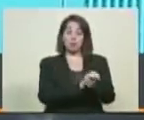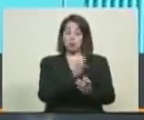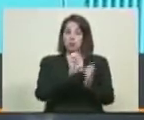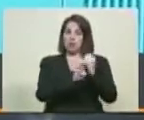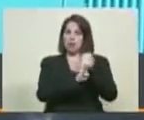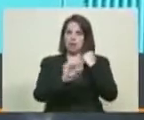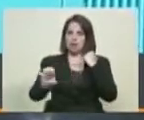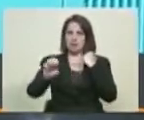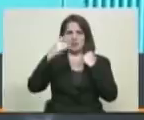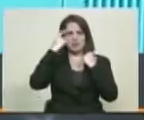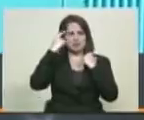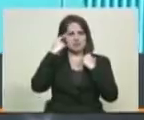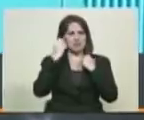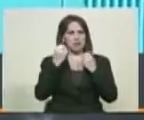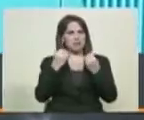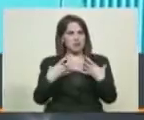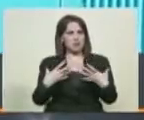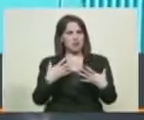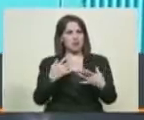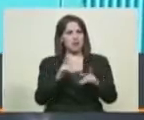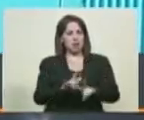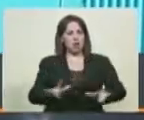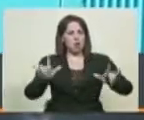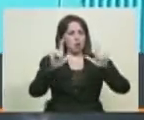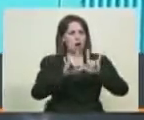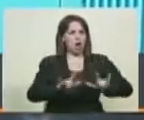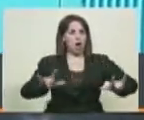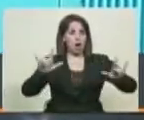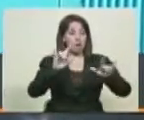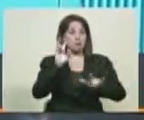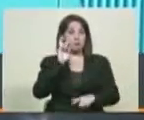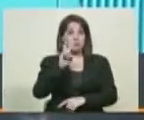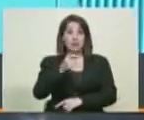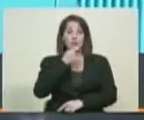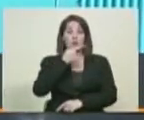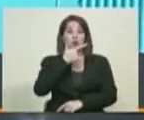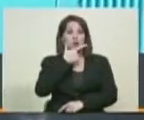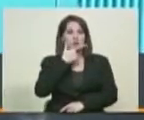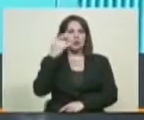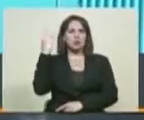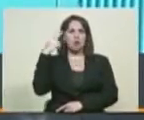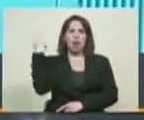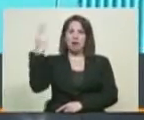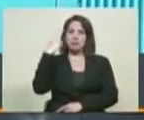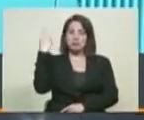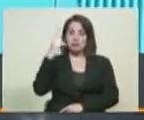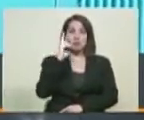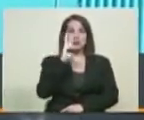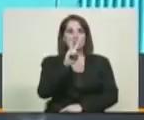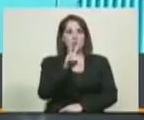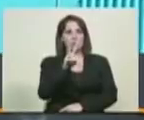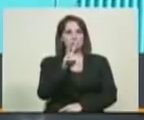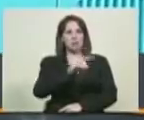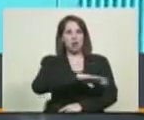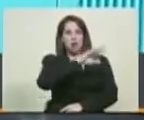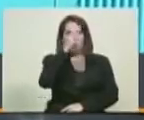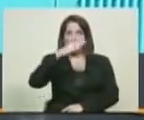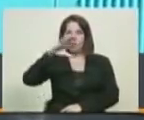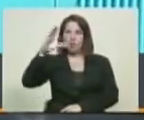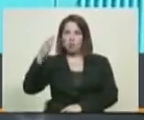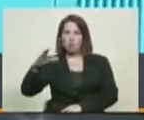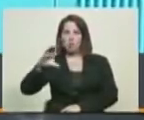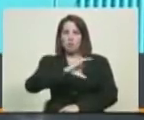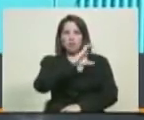quiero mucho, para eso les activé el plan Caracas. Mira qué bonita está quedando el Hatillo, Cumbres de Curumo. ¿Ah? ¿O no?